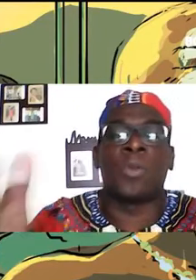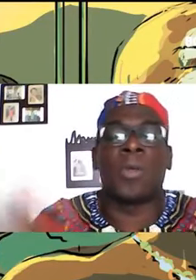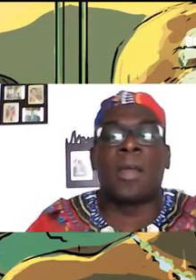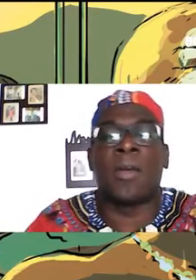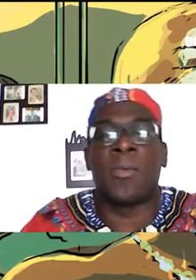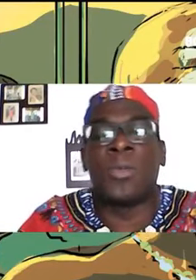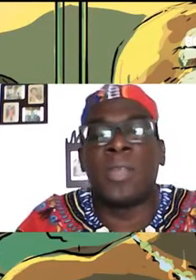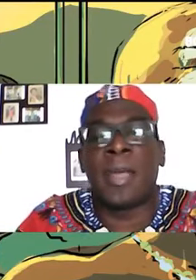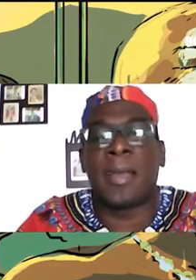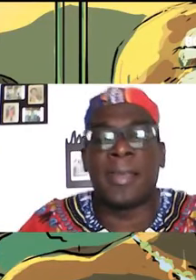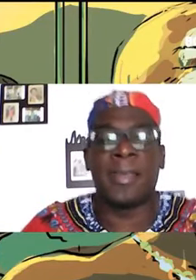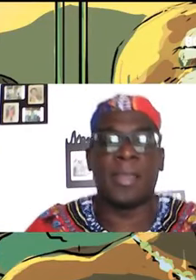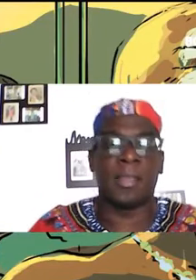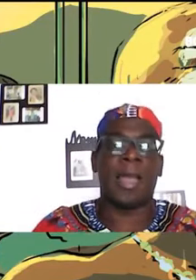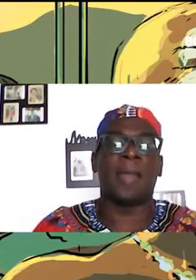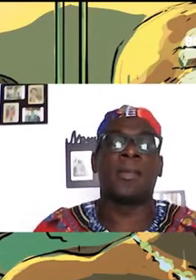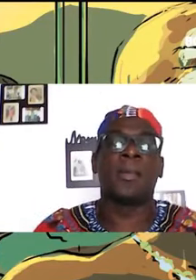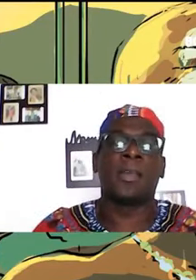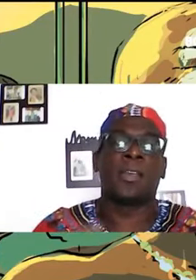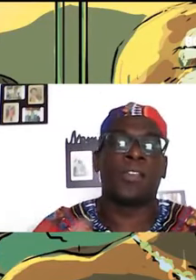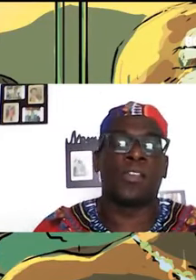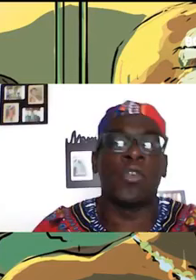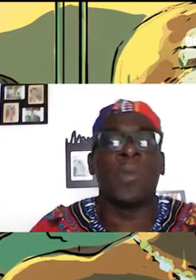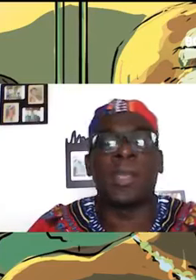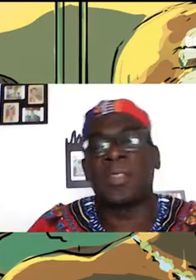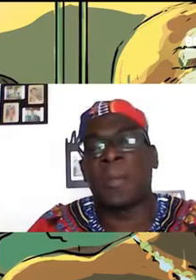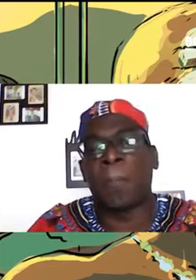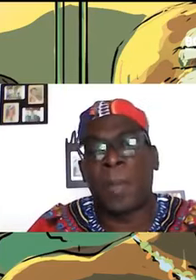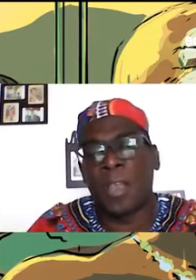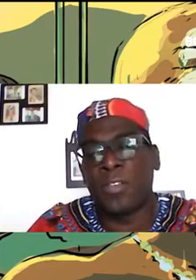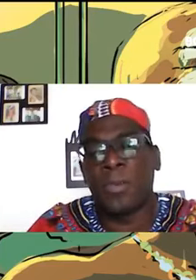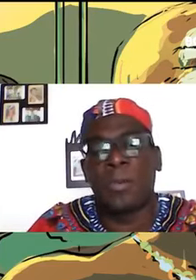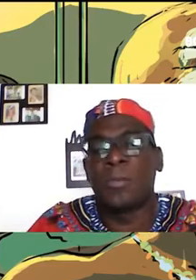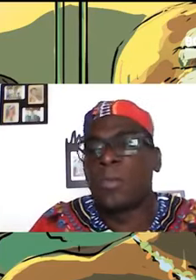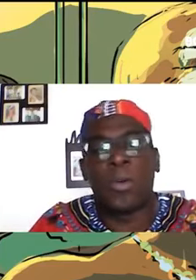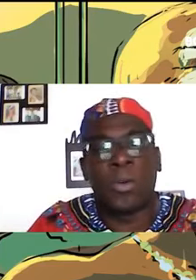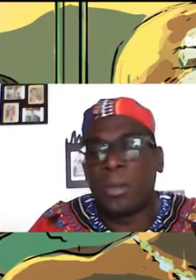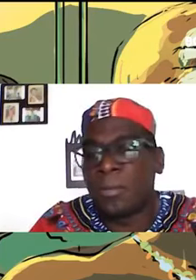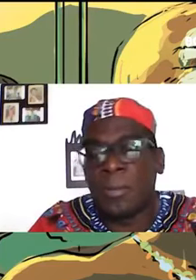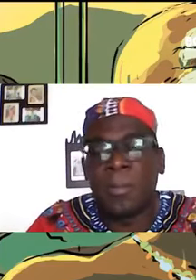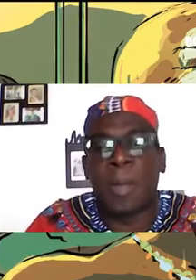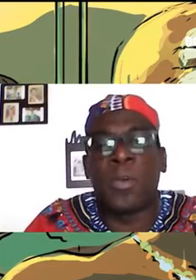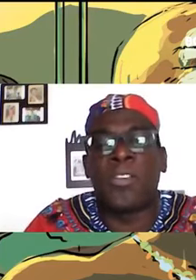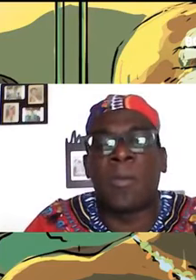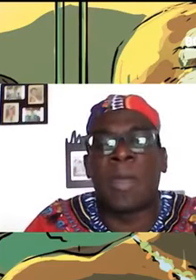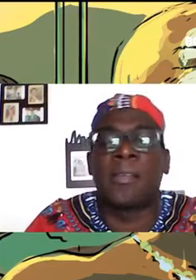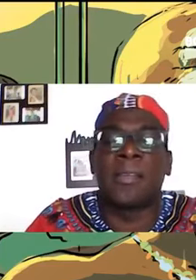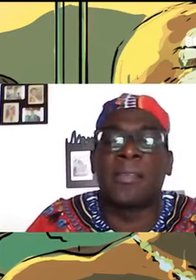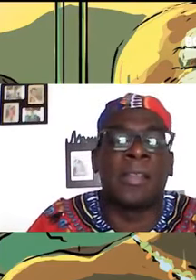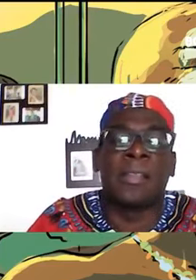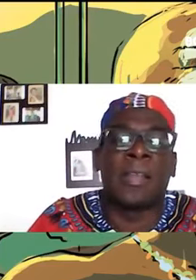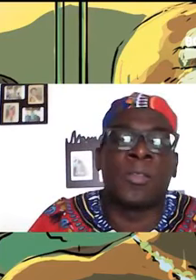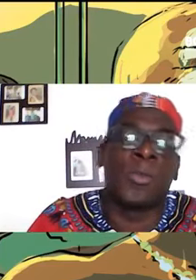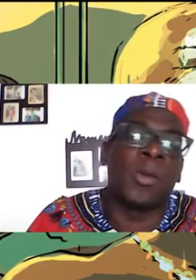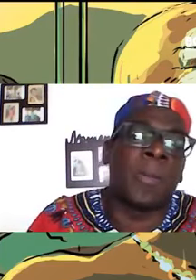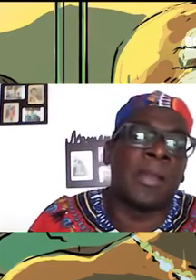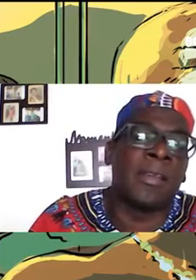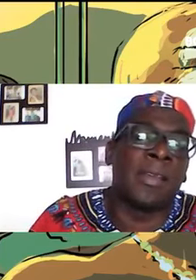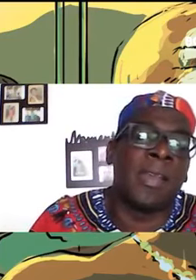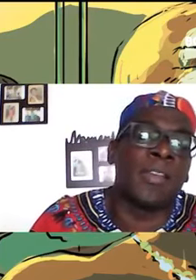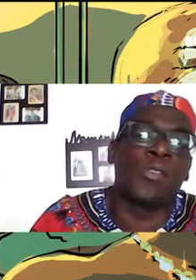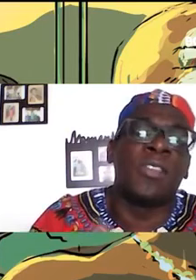para toda la comunidad en general que se suma a este espacio. Hoy vamos a hablar de esta